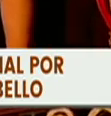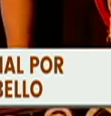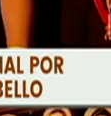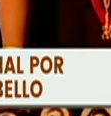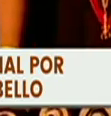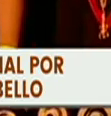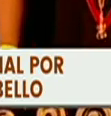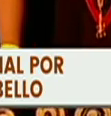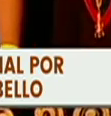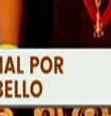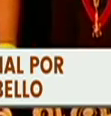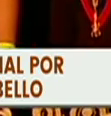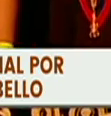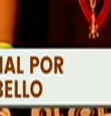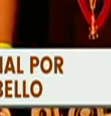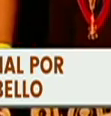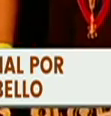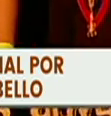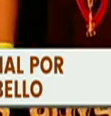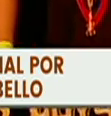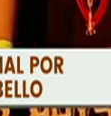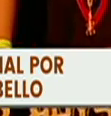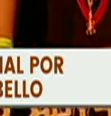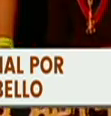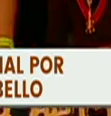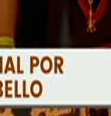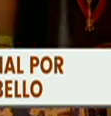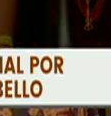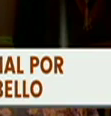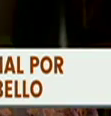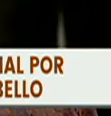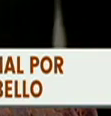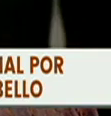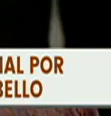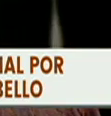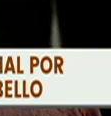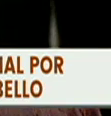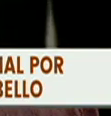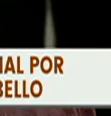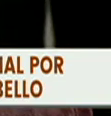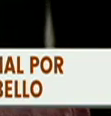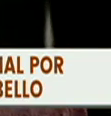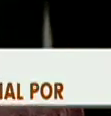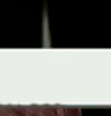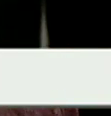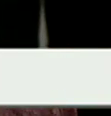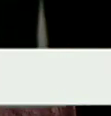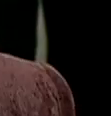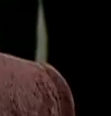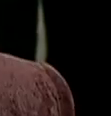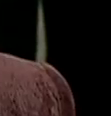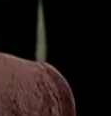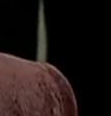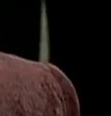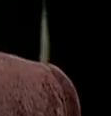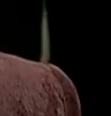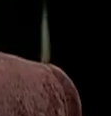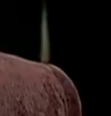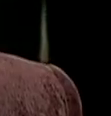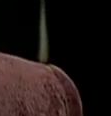honor Gloria al pueblo que el yo lanzó la ley